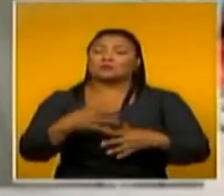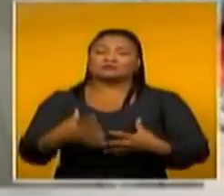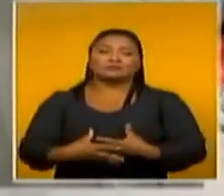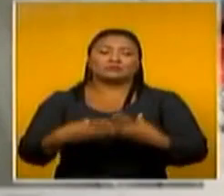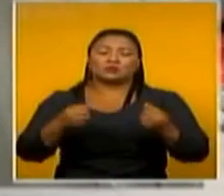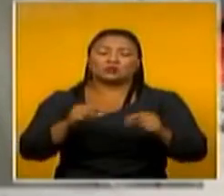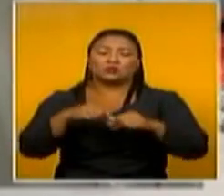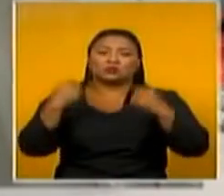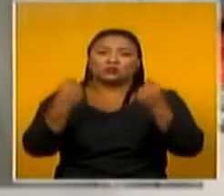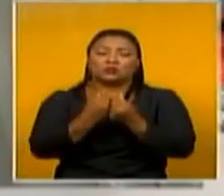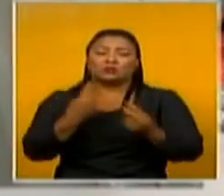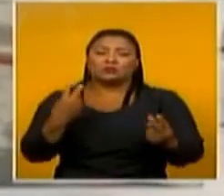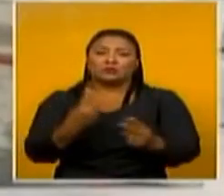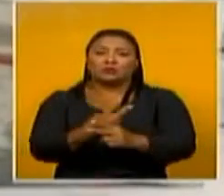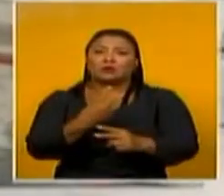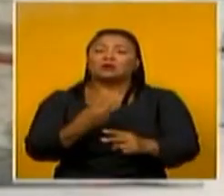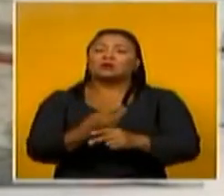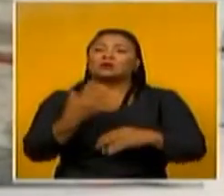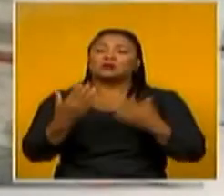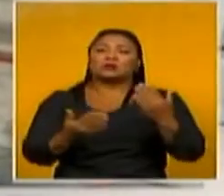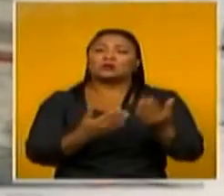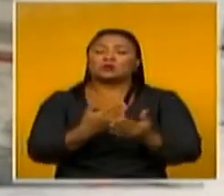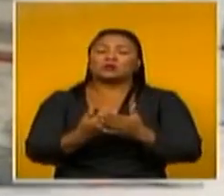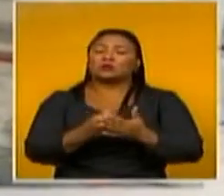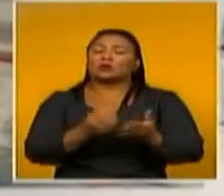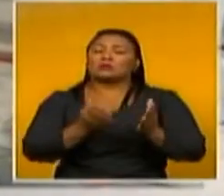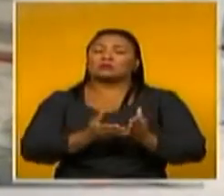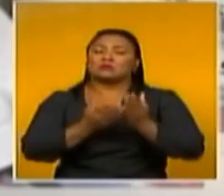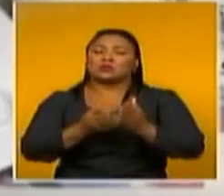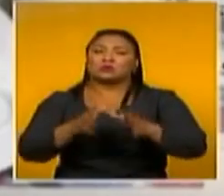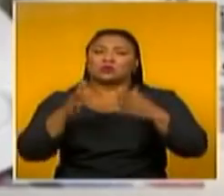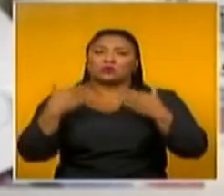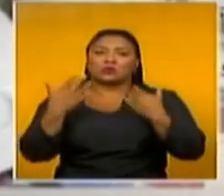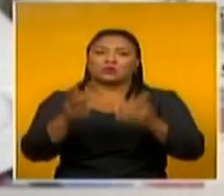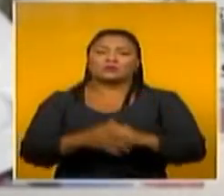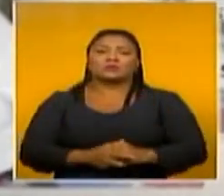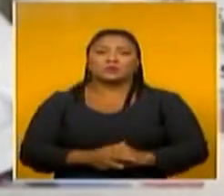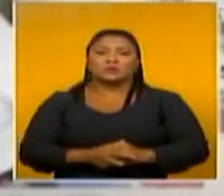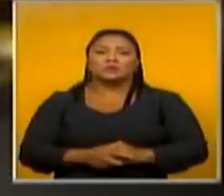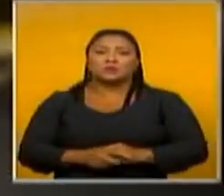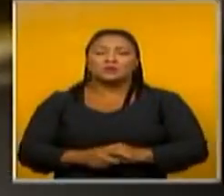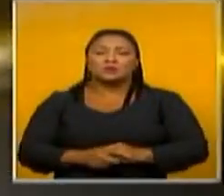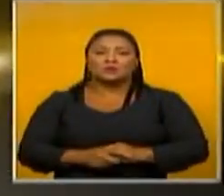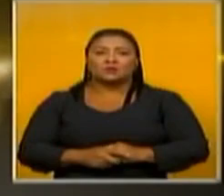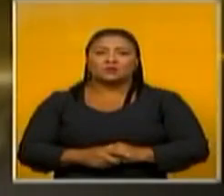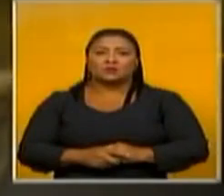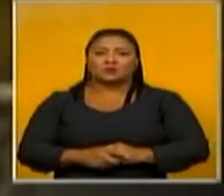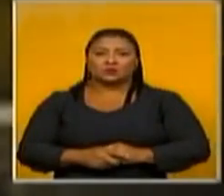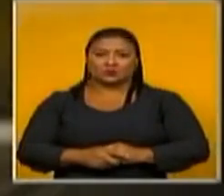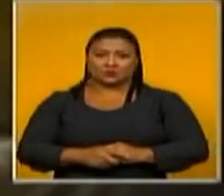Desarticulan banda de defraudadores en el interior del puerto de Guayaquil.